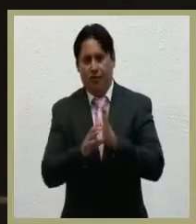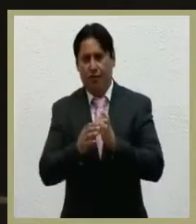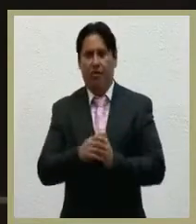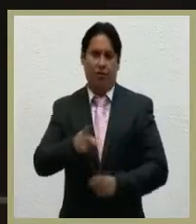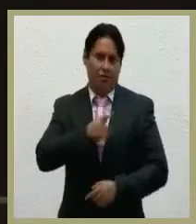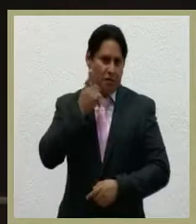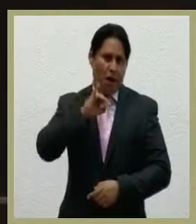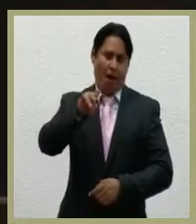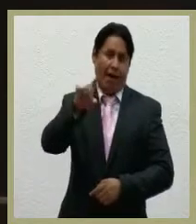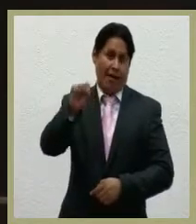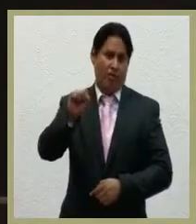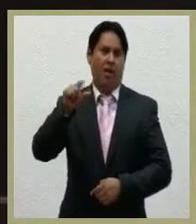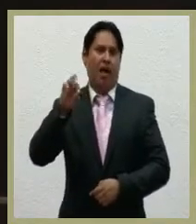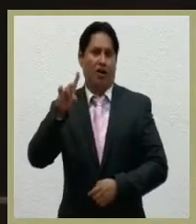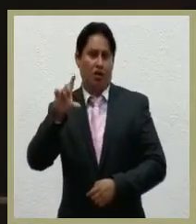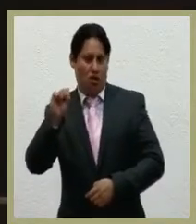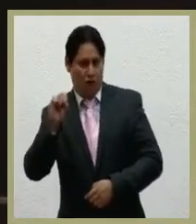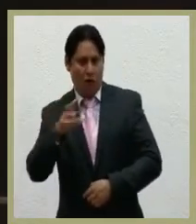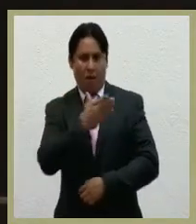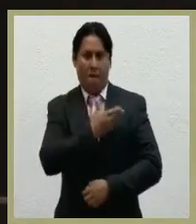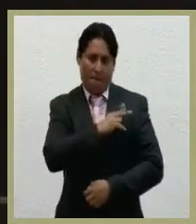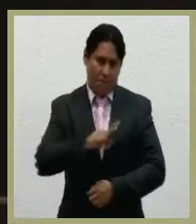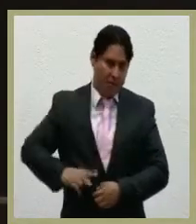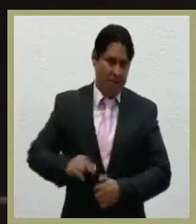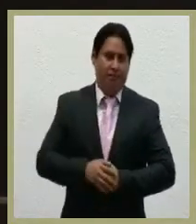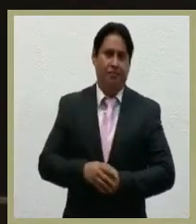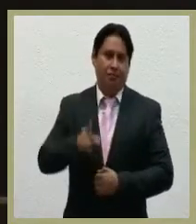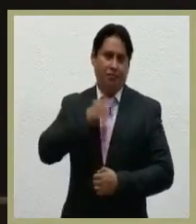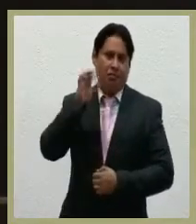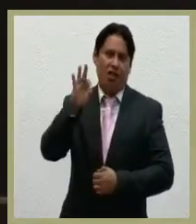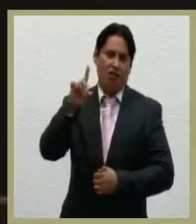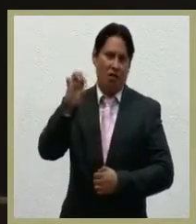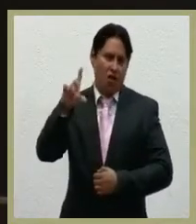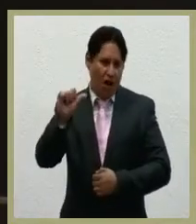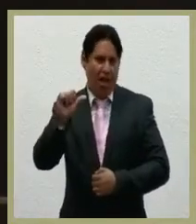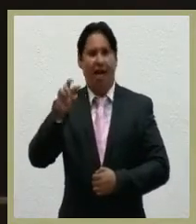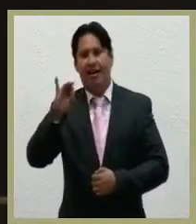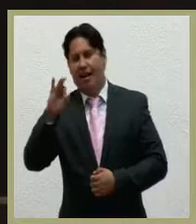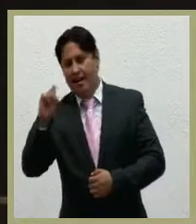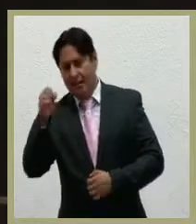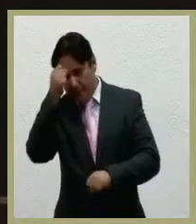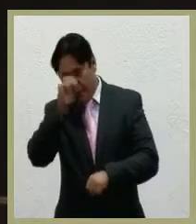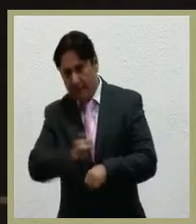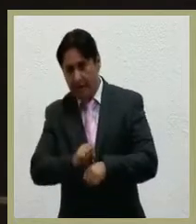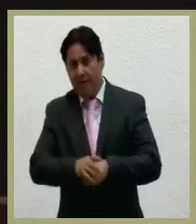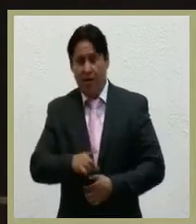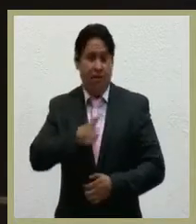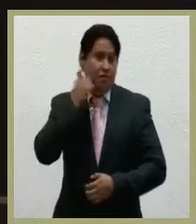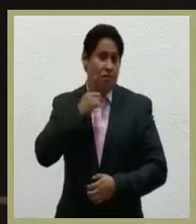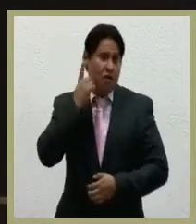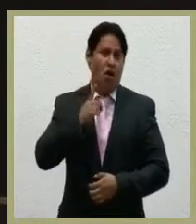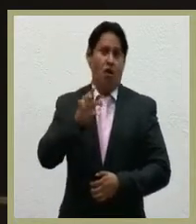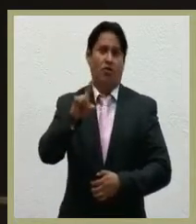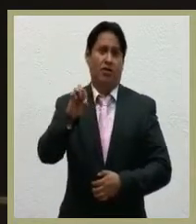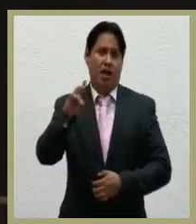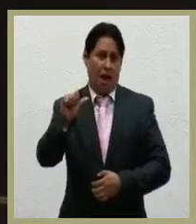diputado Jesús Arnulfo Castillo Milla, vicepresidente, diputada Fabiola Richi Diestel, secretaria, diputada Rosario